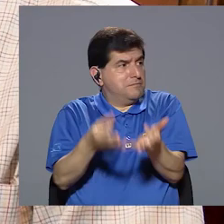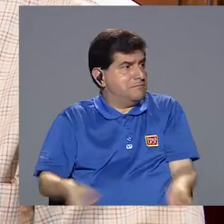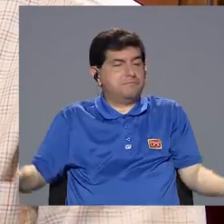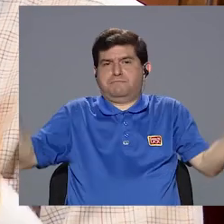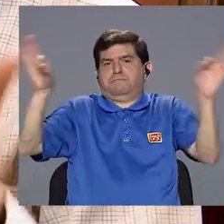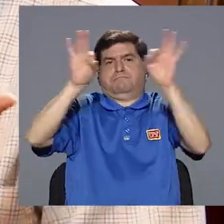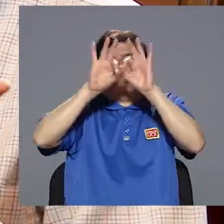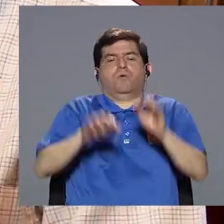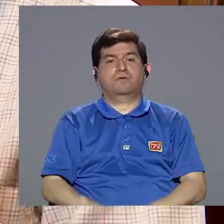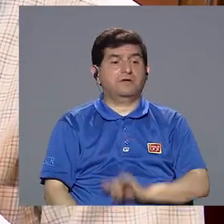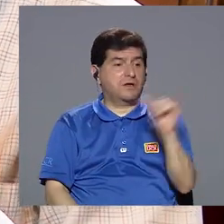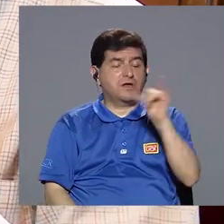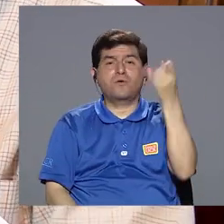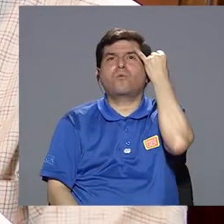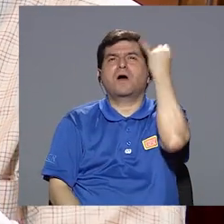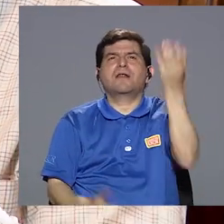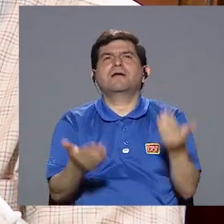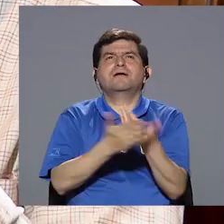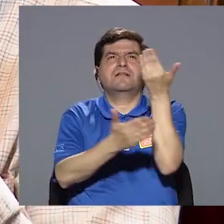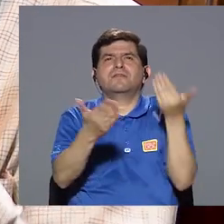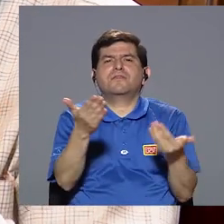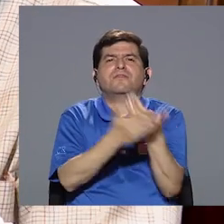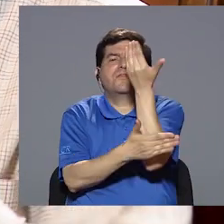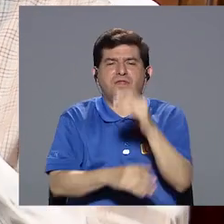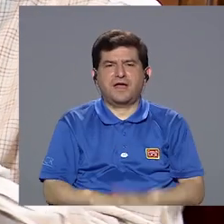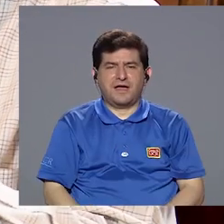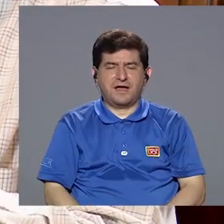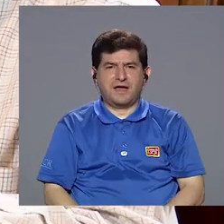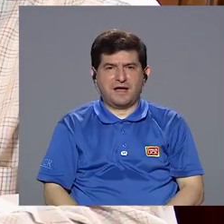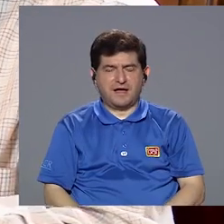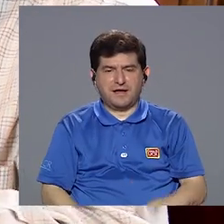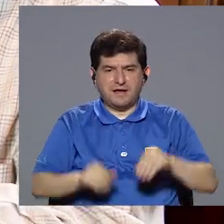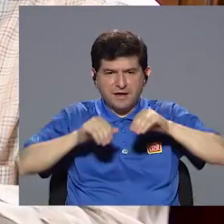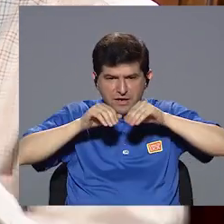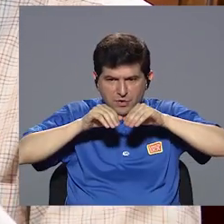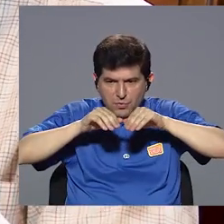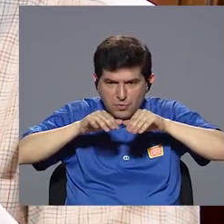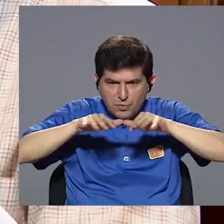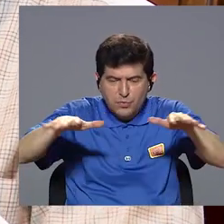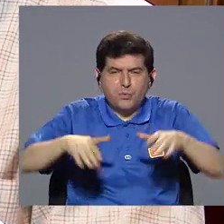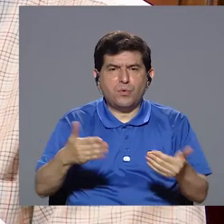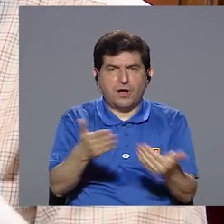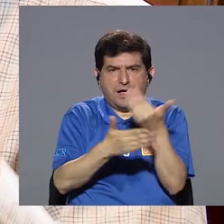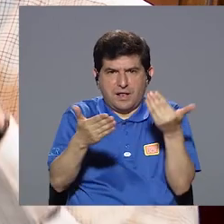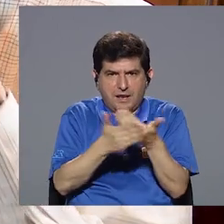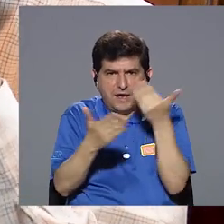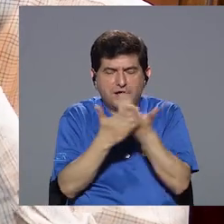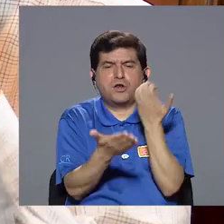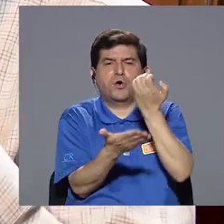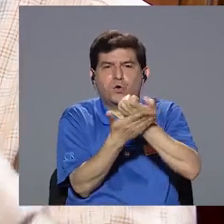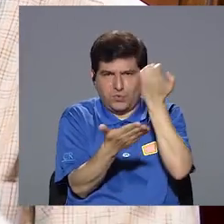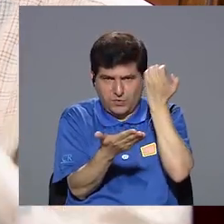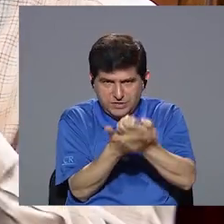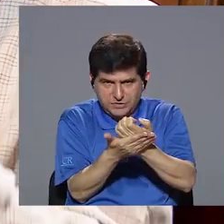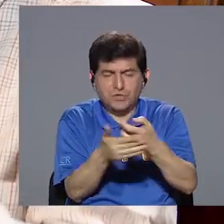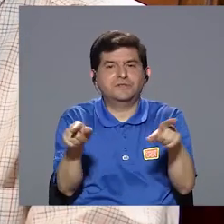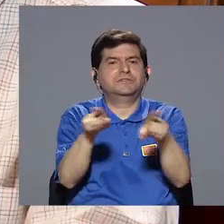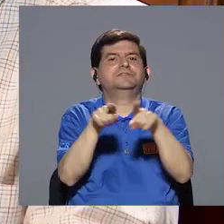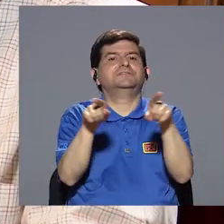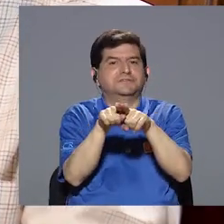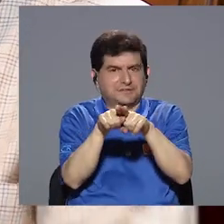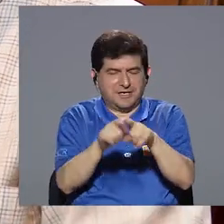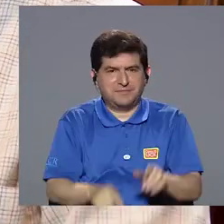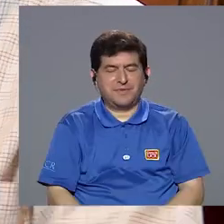conocimiento es fundamental así como el concepto de innovación que debe extenderse no sólo a la innovación desde el punto de vista